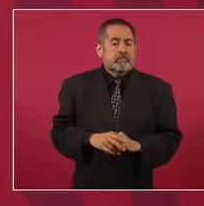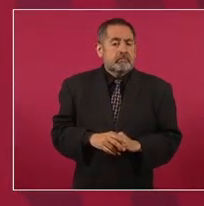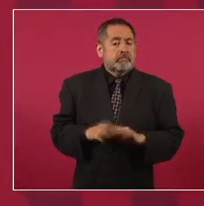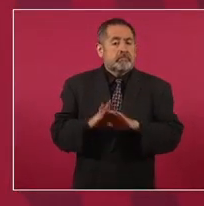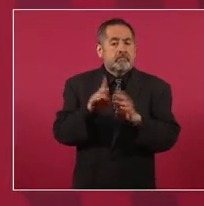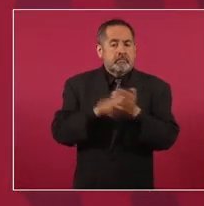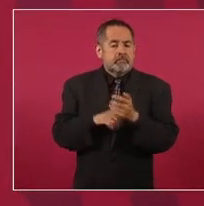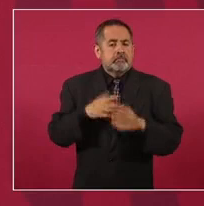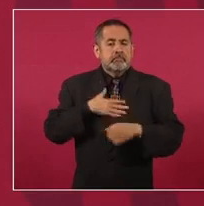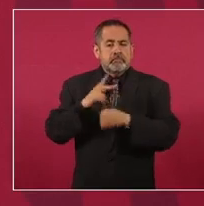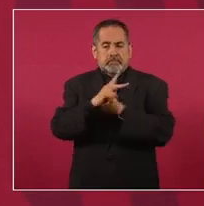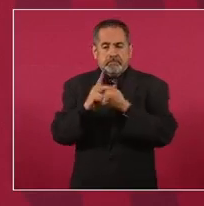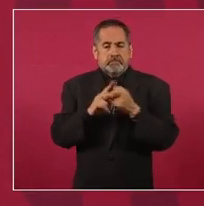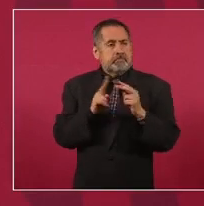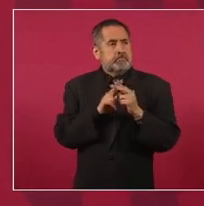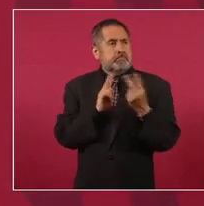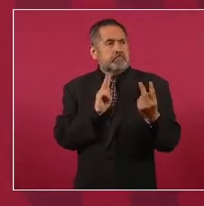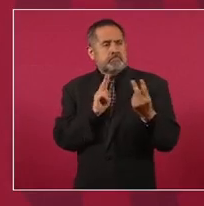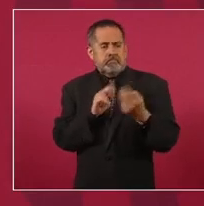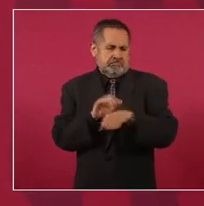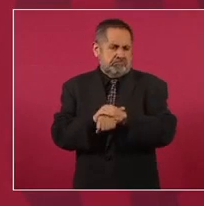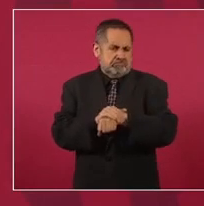país vecino y amigo.